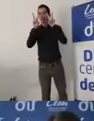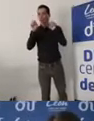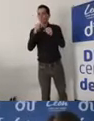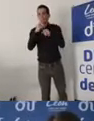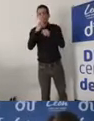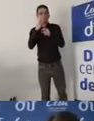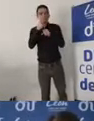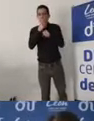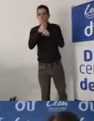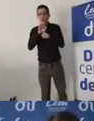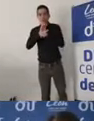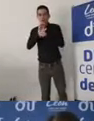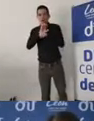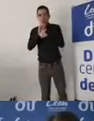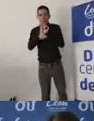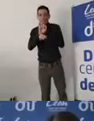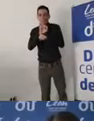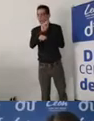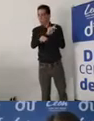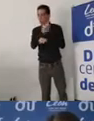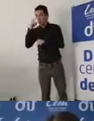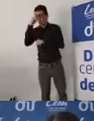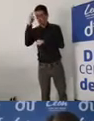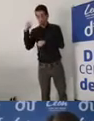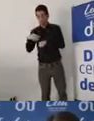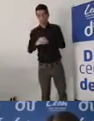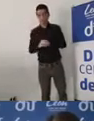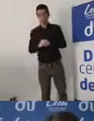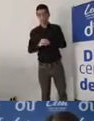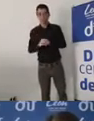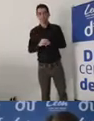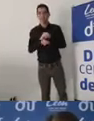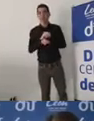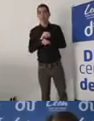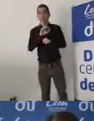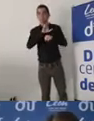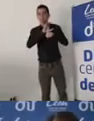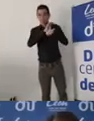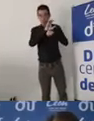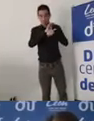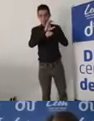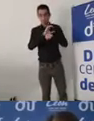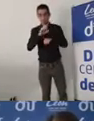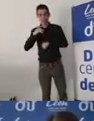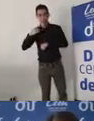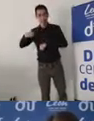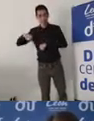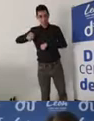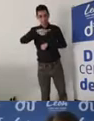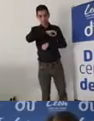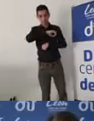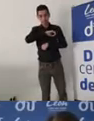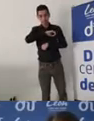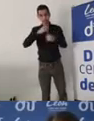el mismo caso de ustedes. Y es que en el caso colombiano, nosotros somos casi el 25% de la